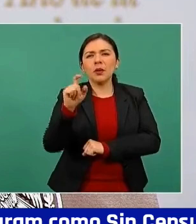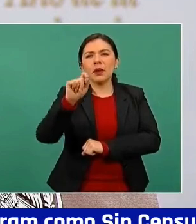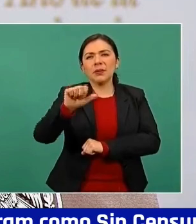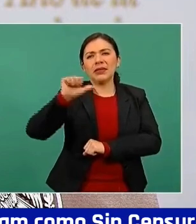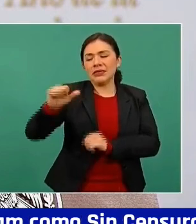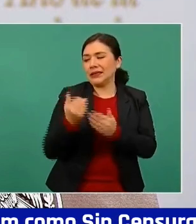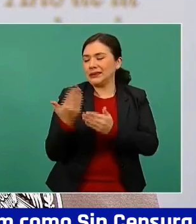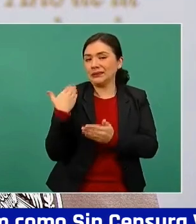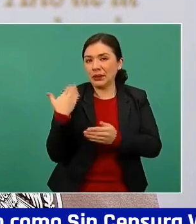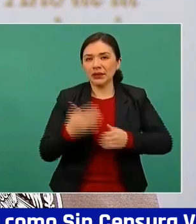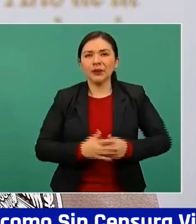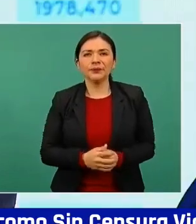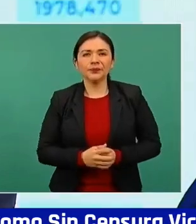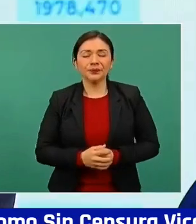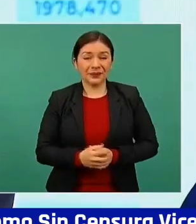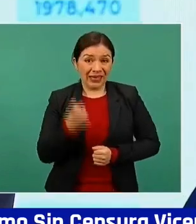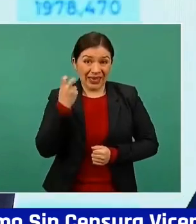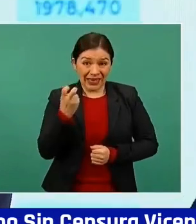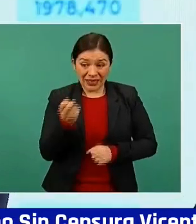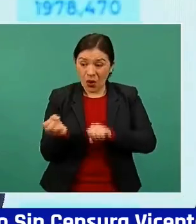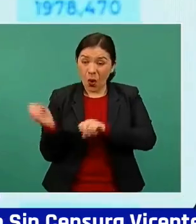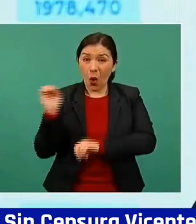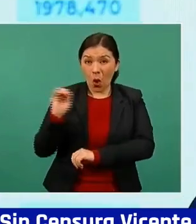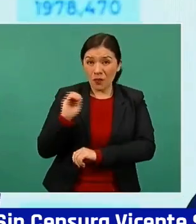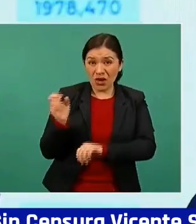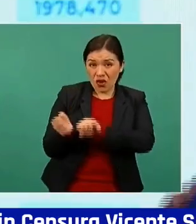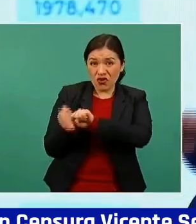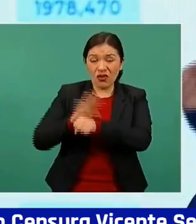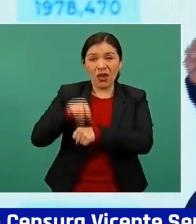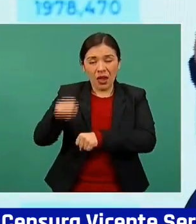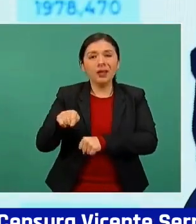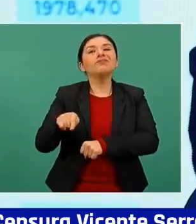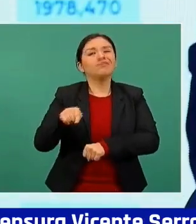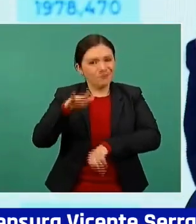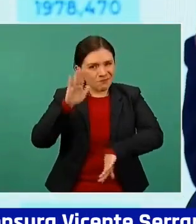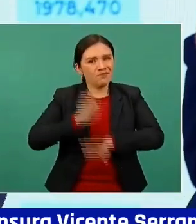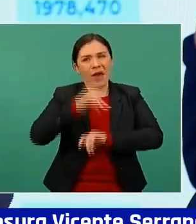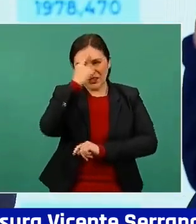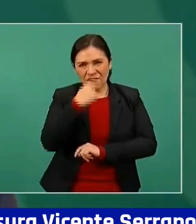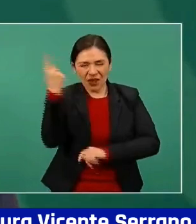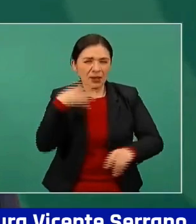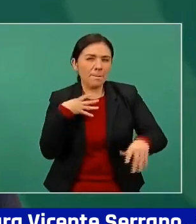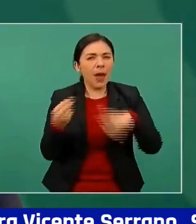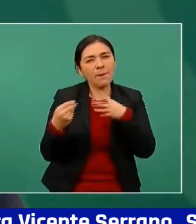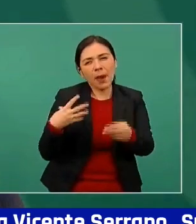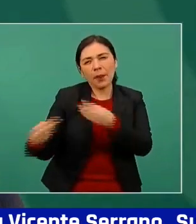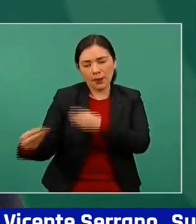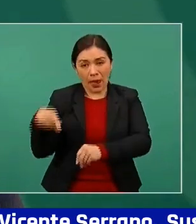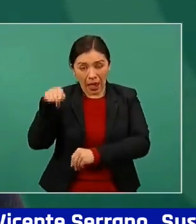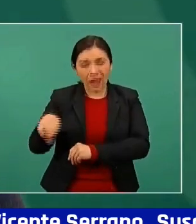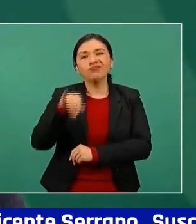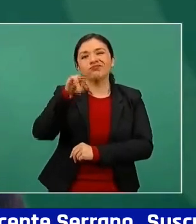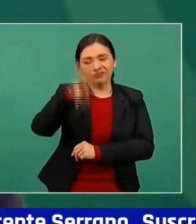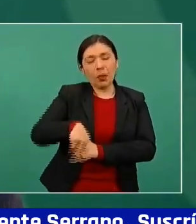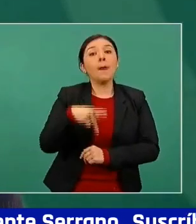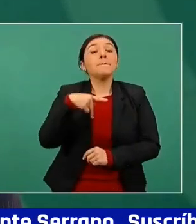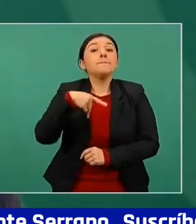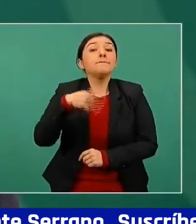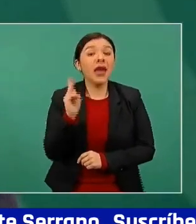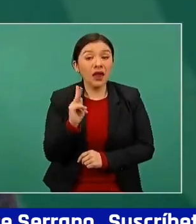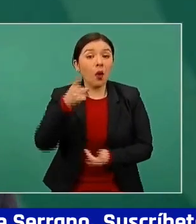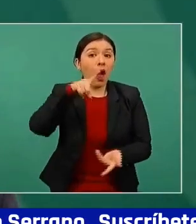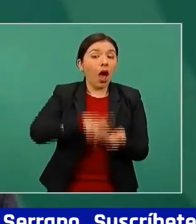próximo pasado. Es una variante que es claramente más transmisible, pero es una variante que